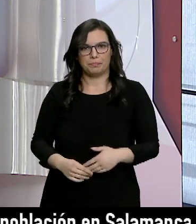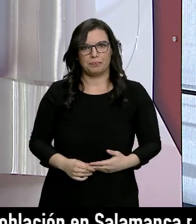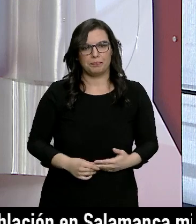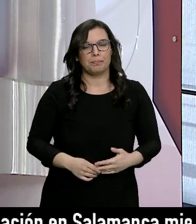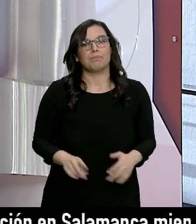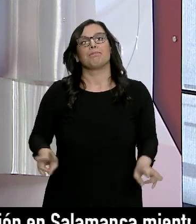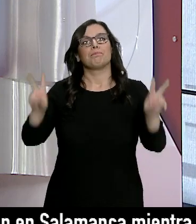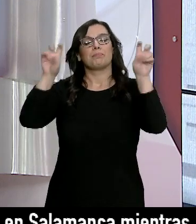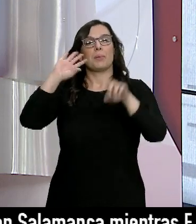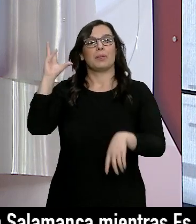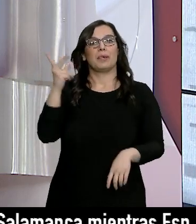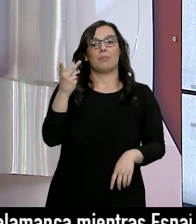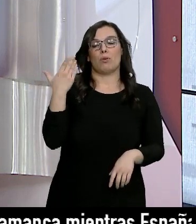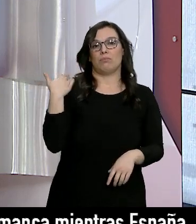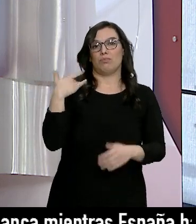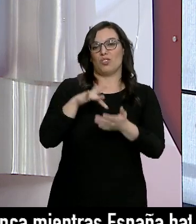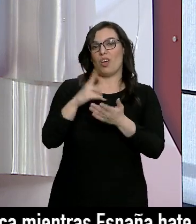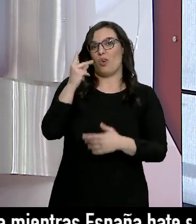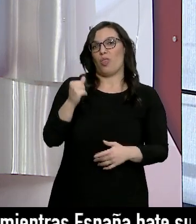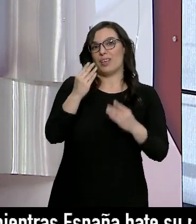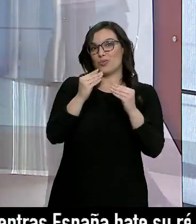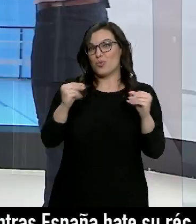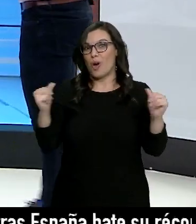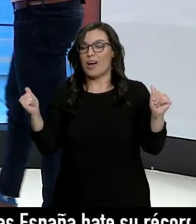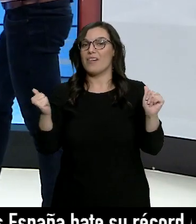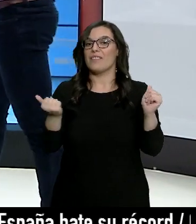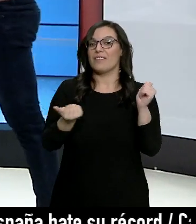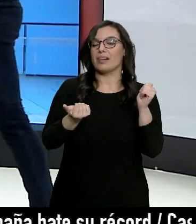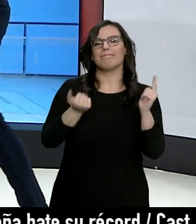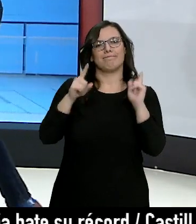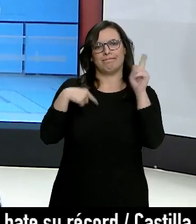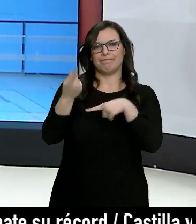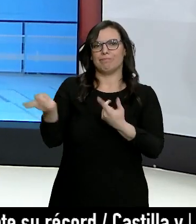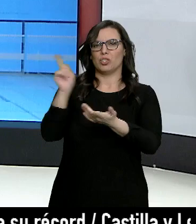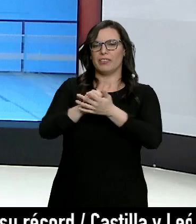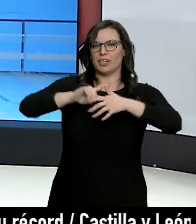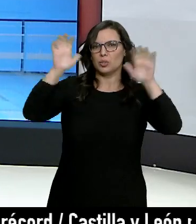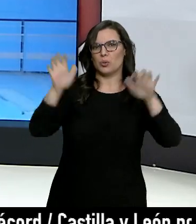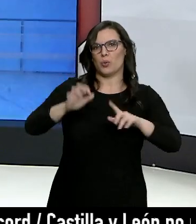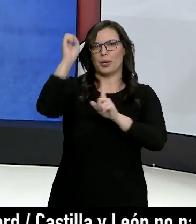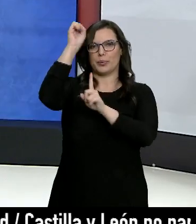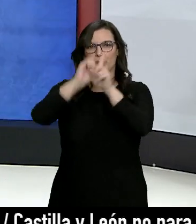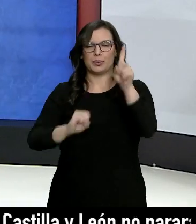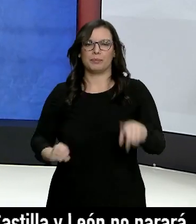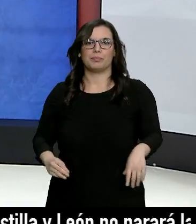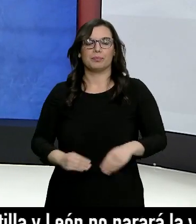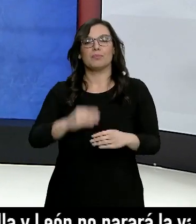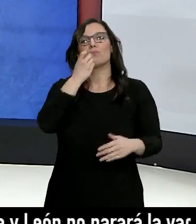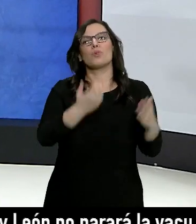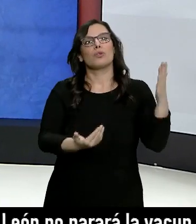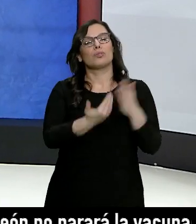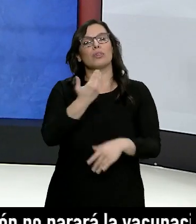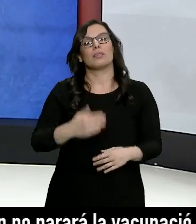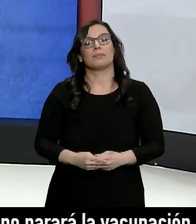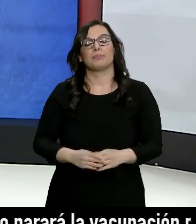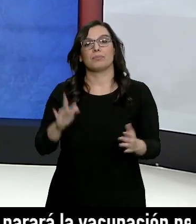Y en cuanto al tiempo, tras este paréntesis de temperaturas suaves que hemos disfrutado, vuelven las lluvias y bajan las temperaturas, Francisco. Buenos días, Pilar. Últimas